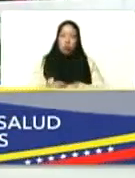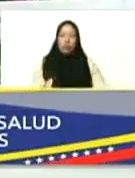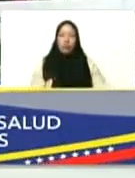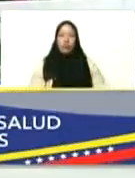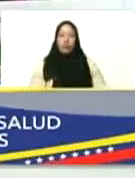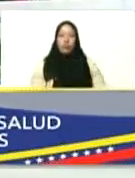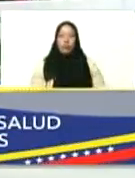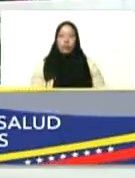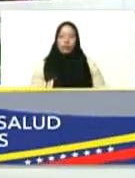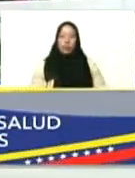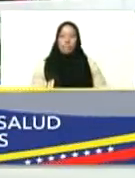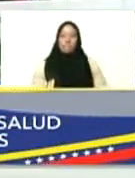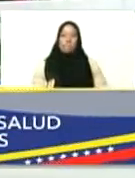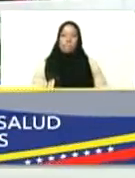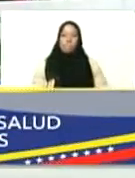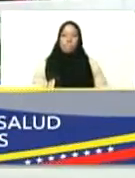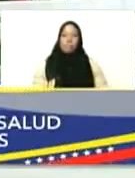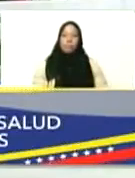absoluto.